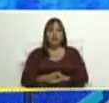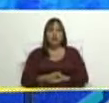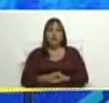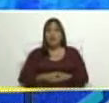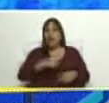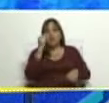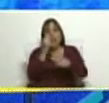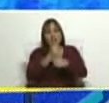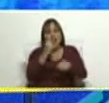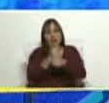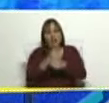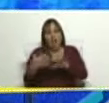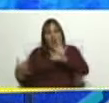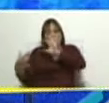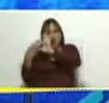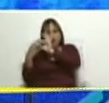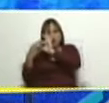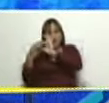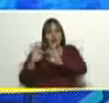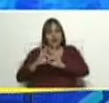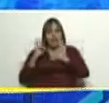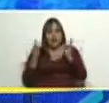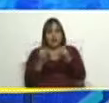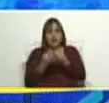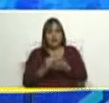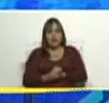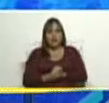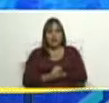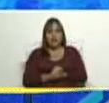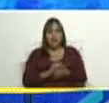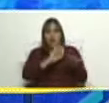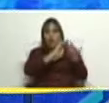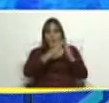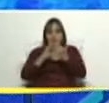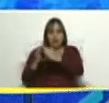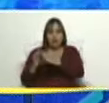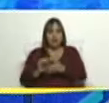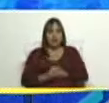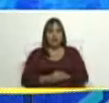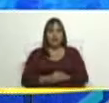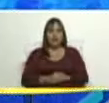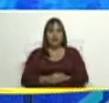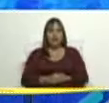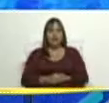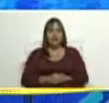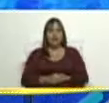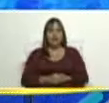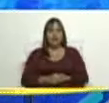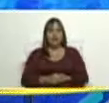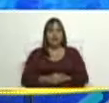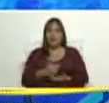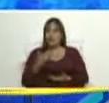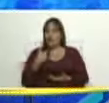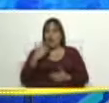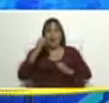trabajar codo a codo con la familia, con la comunidad. Por eso me da una gran